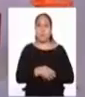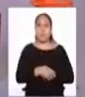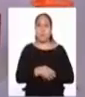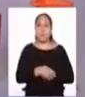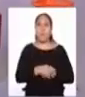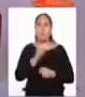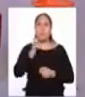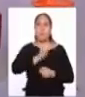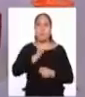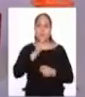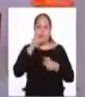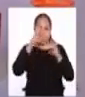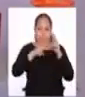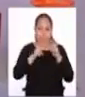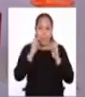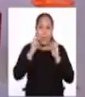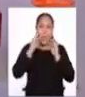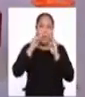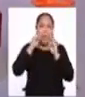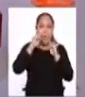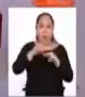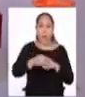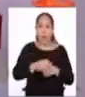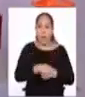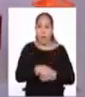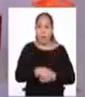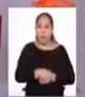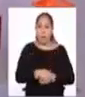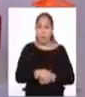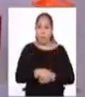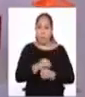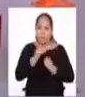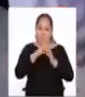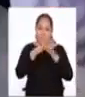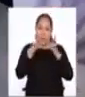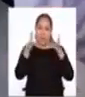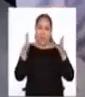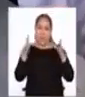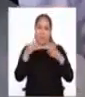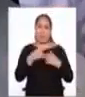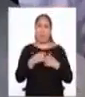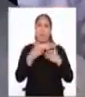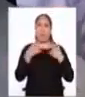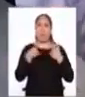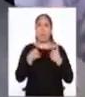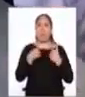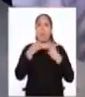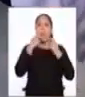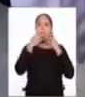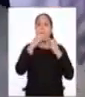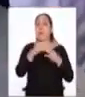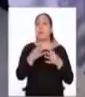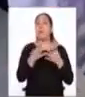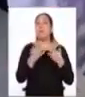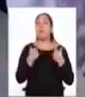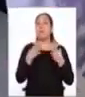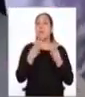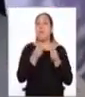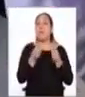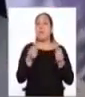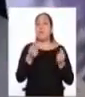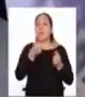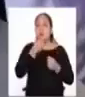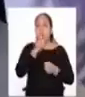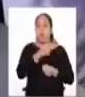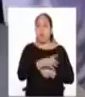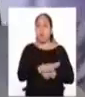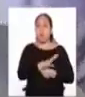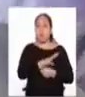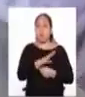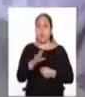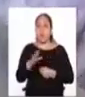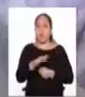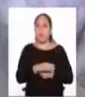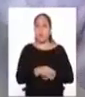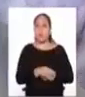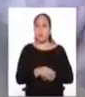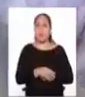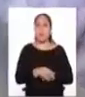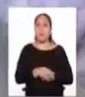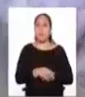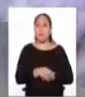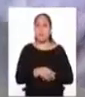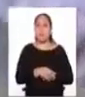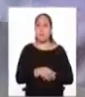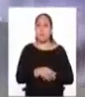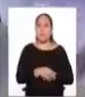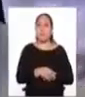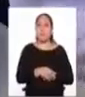para que quede como que el mar en sí se vea más grande, porque obviamente el mar tiene más agua, ¿no? Lógicamente. ¿Ves? Suficiente, Isaac.